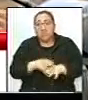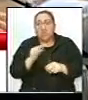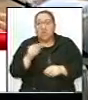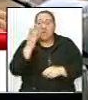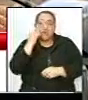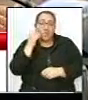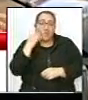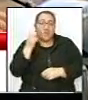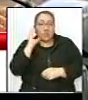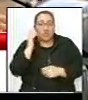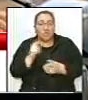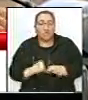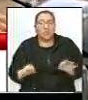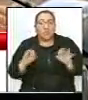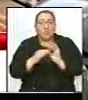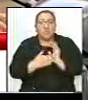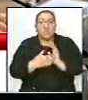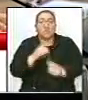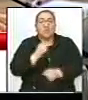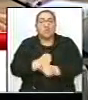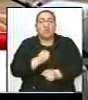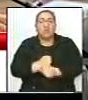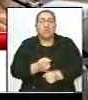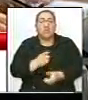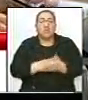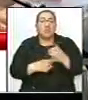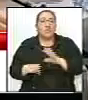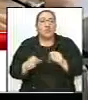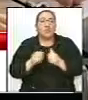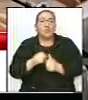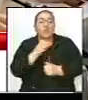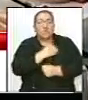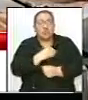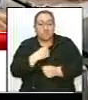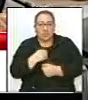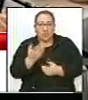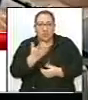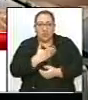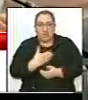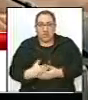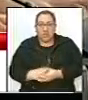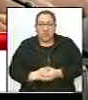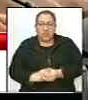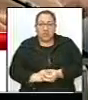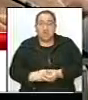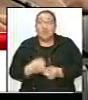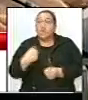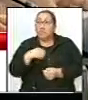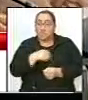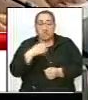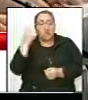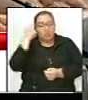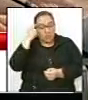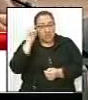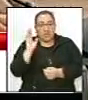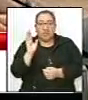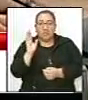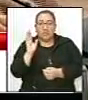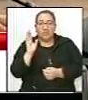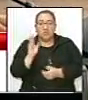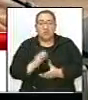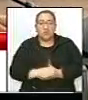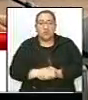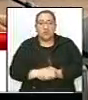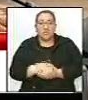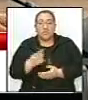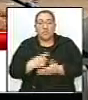importante destacar el trabajo que se viene haciendo a través del Ejecutivo, presidente, y consideramos que